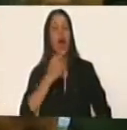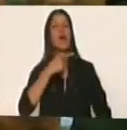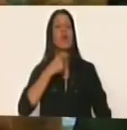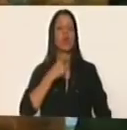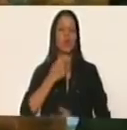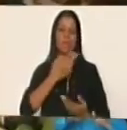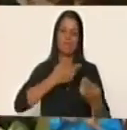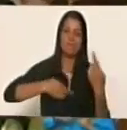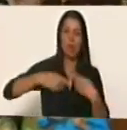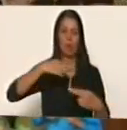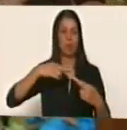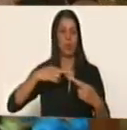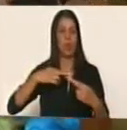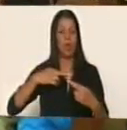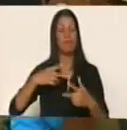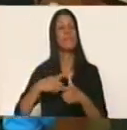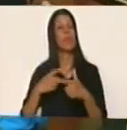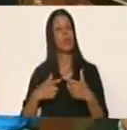ese sentido,